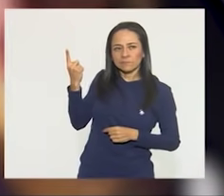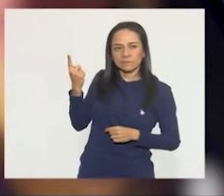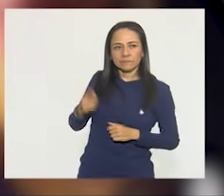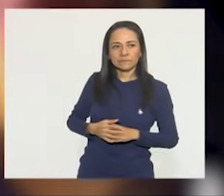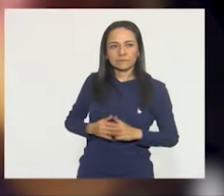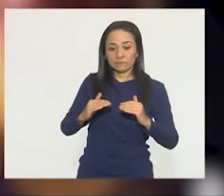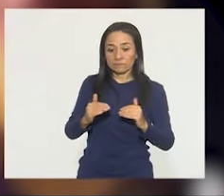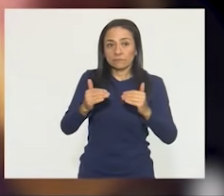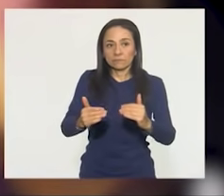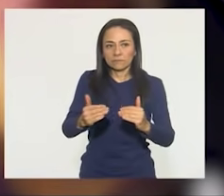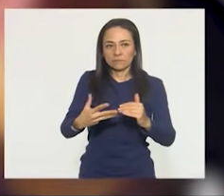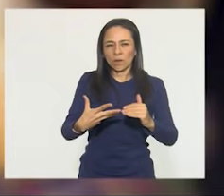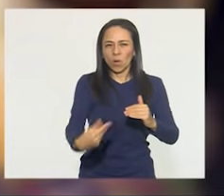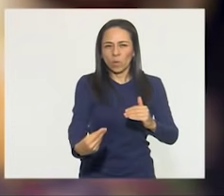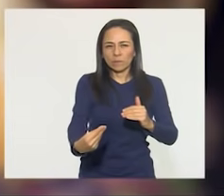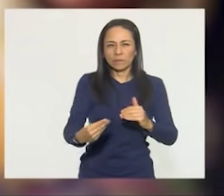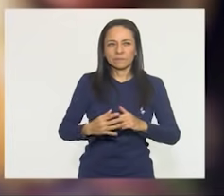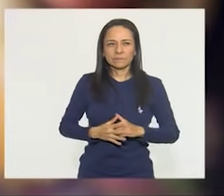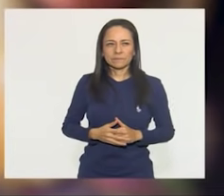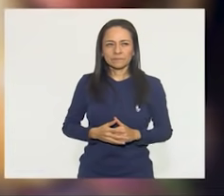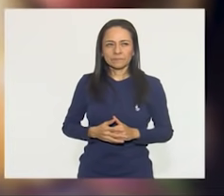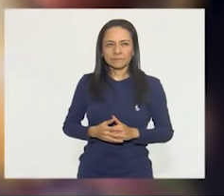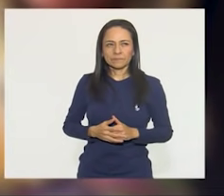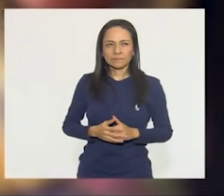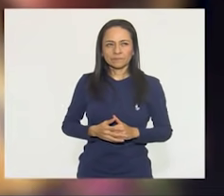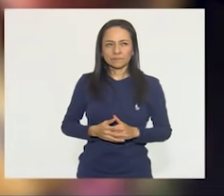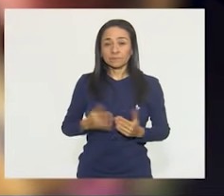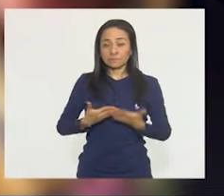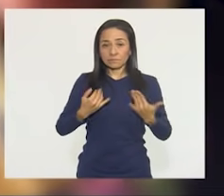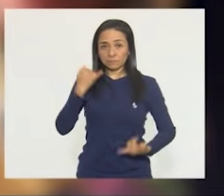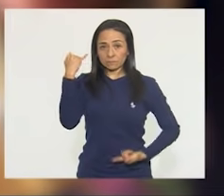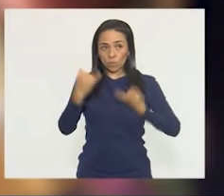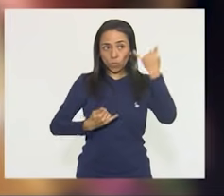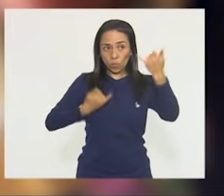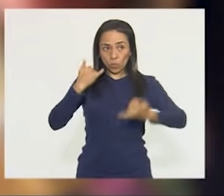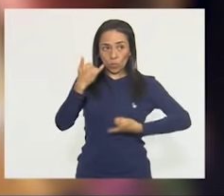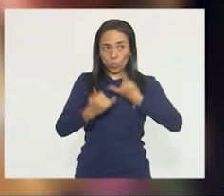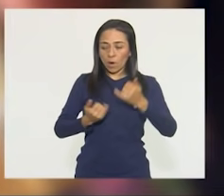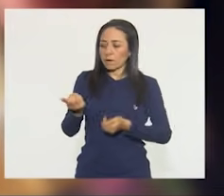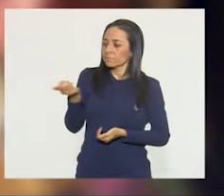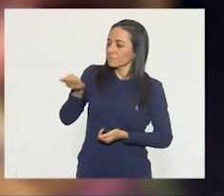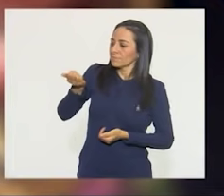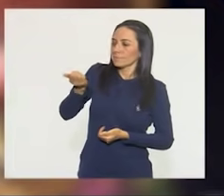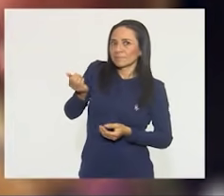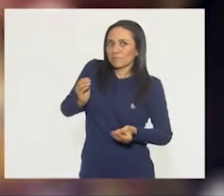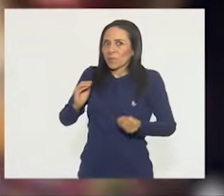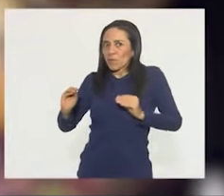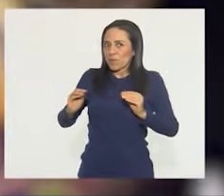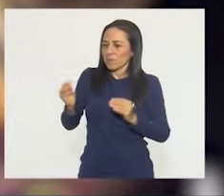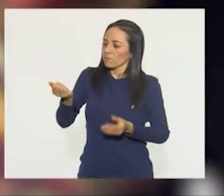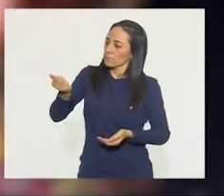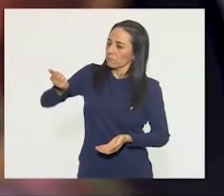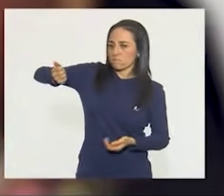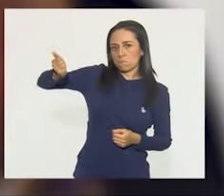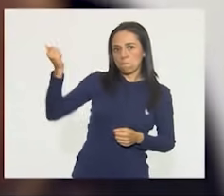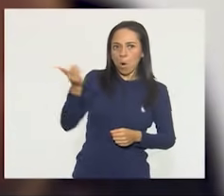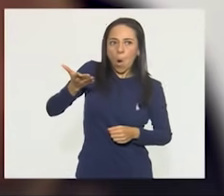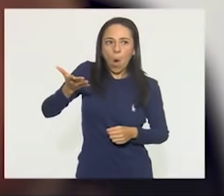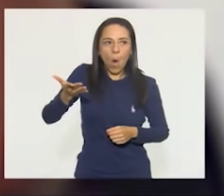Ritmo 2, sácalo tú. Ritmos para jugar, 8, dados rítmicos.